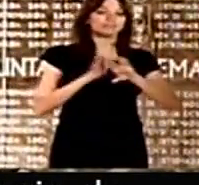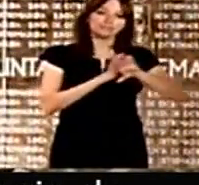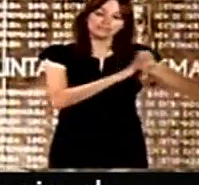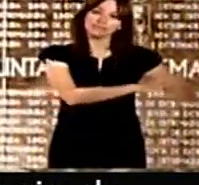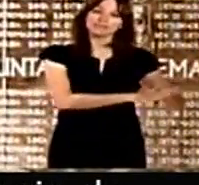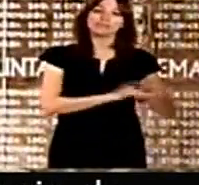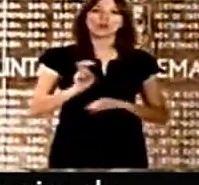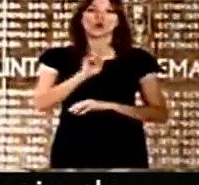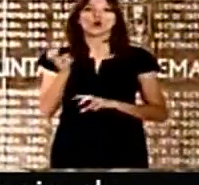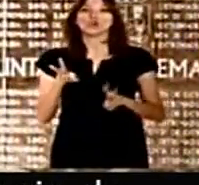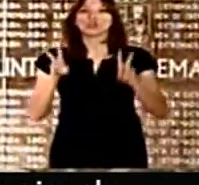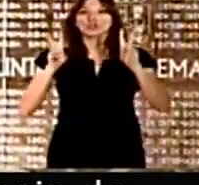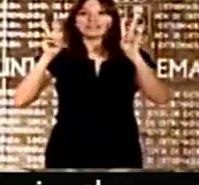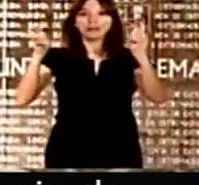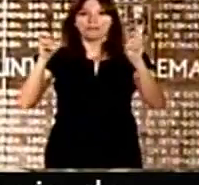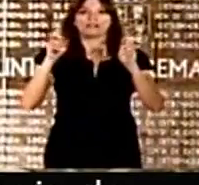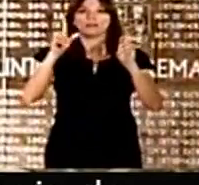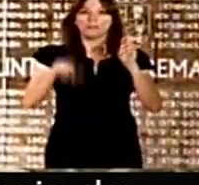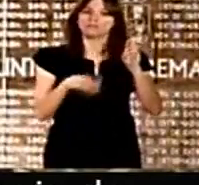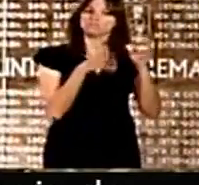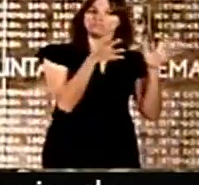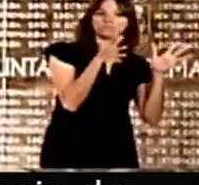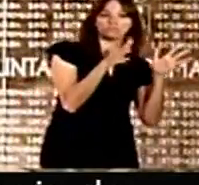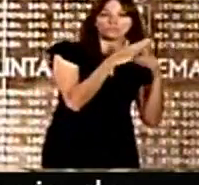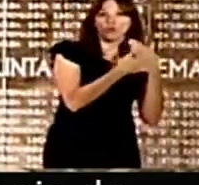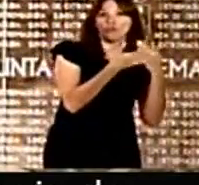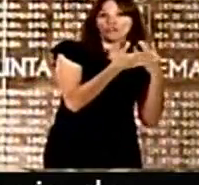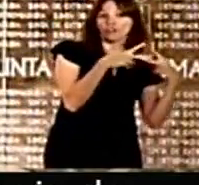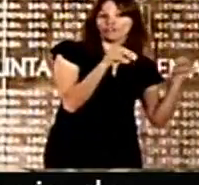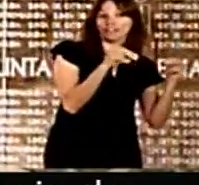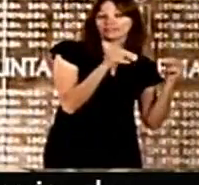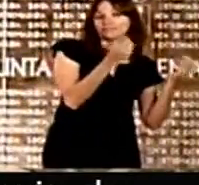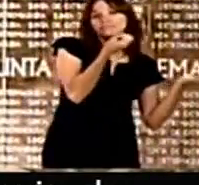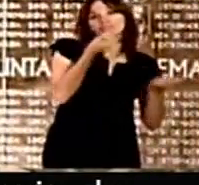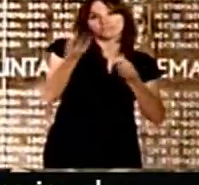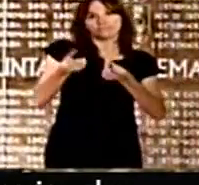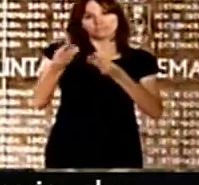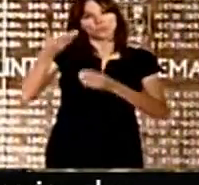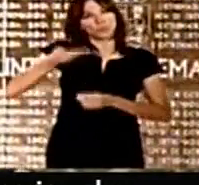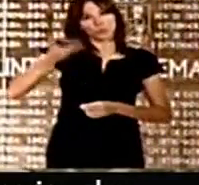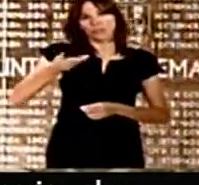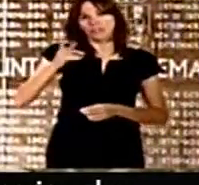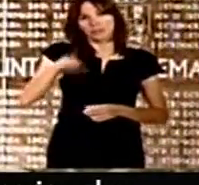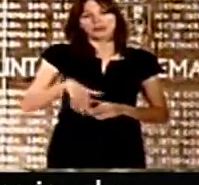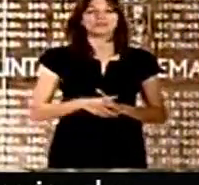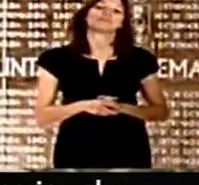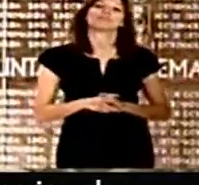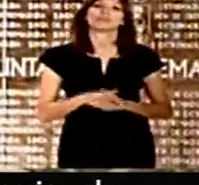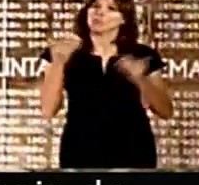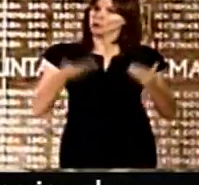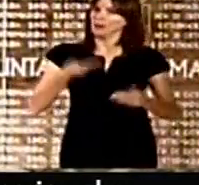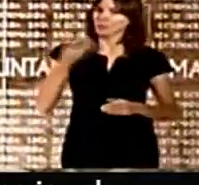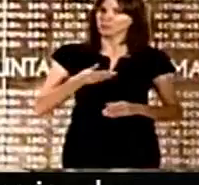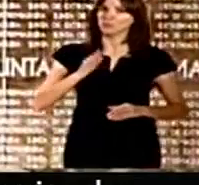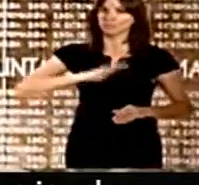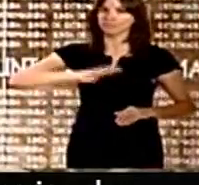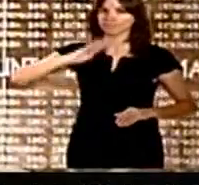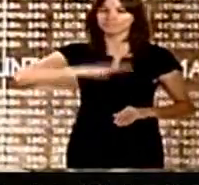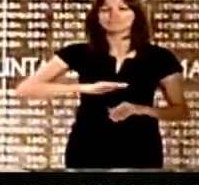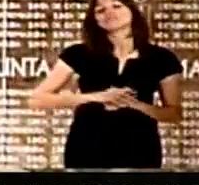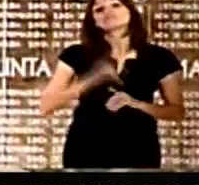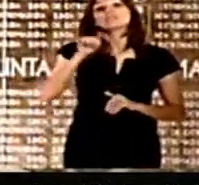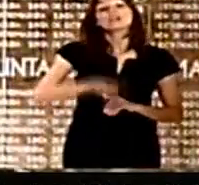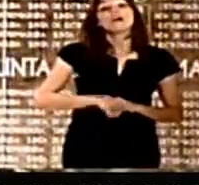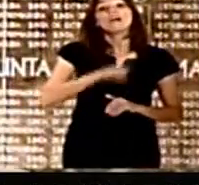quería trasladarles del Consejo de Gobierno y que no por ser el último es menos importante. Yo diría que todo lo contrario. Hoy hemos